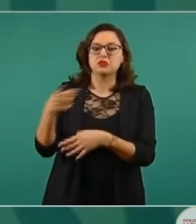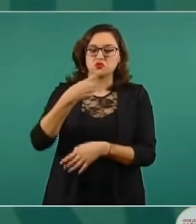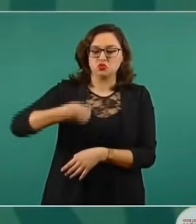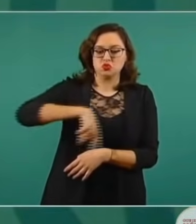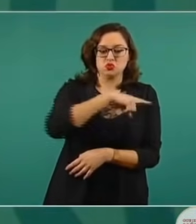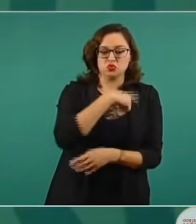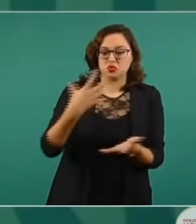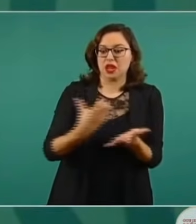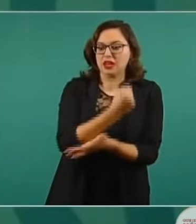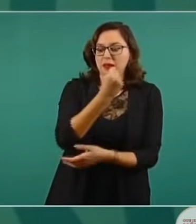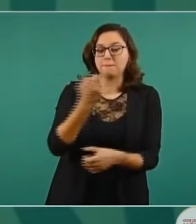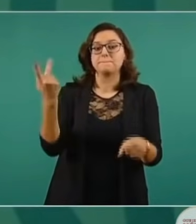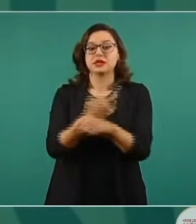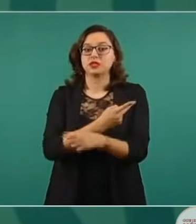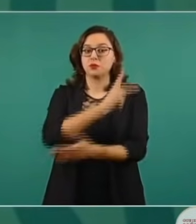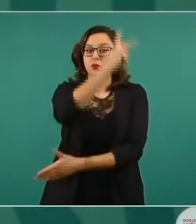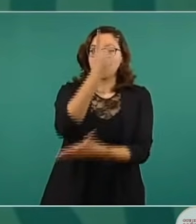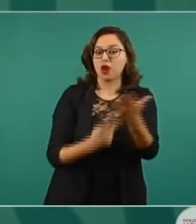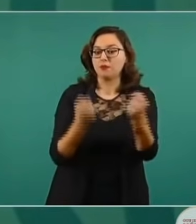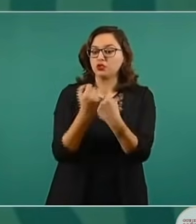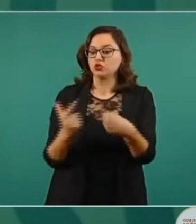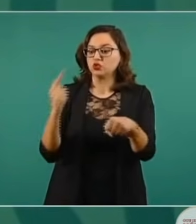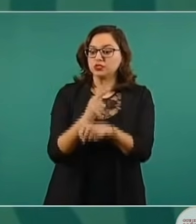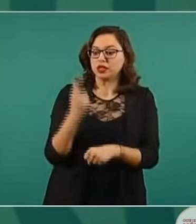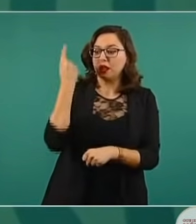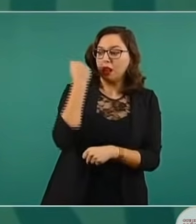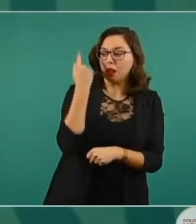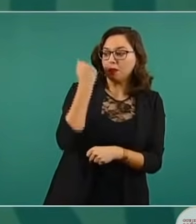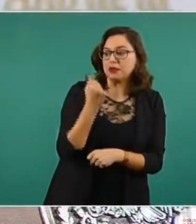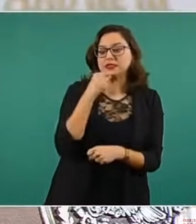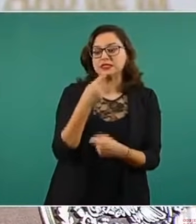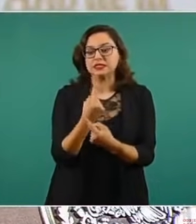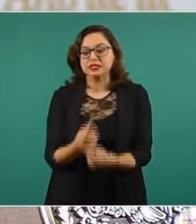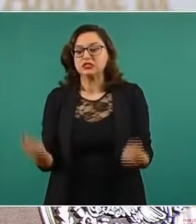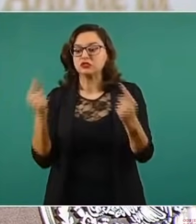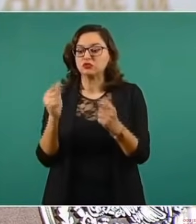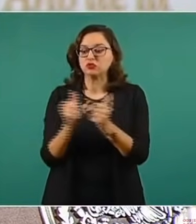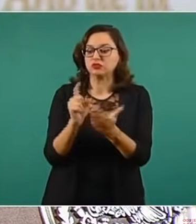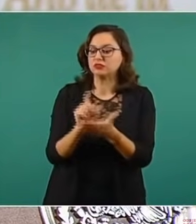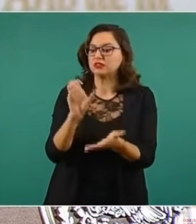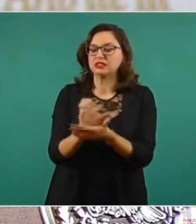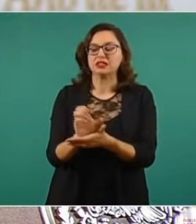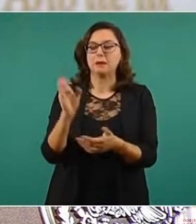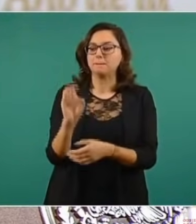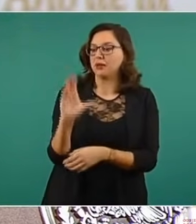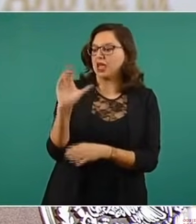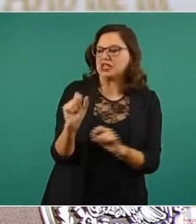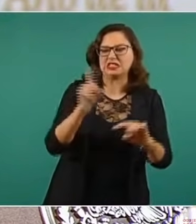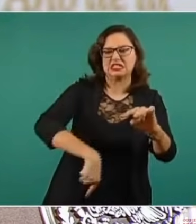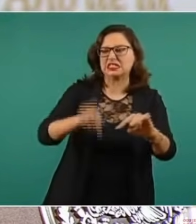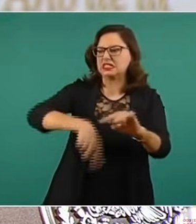las pensiones a adultos mayores, a niñas, a niños con discapacidad, las